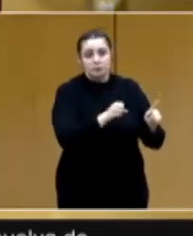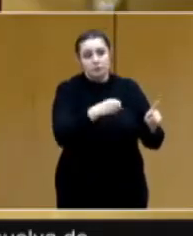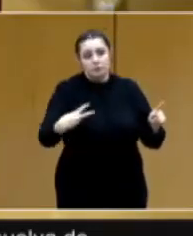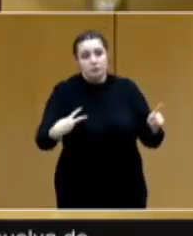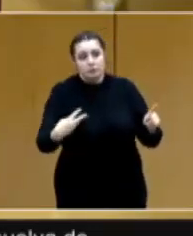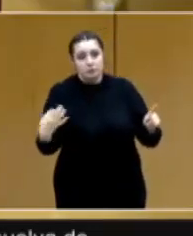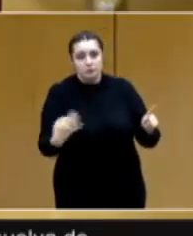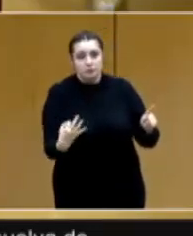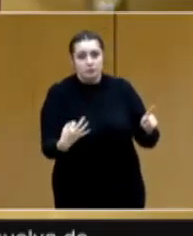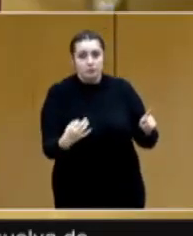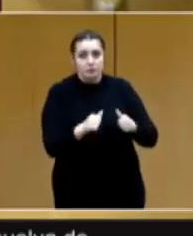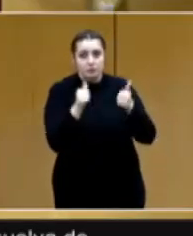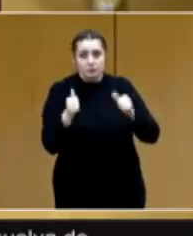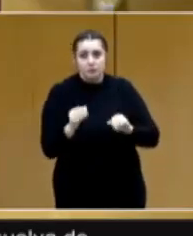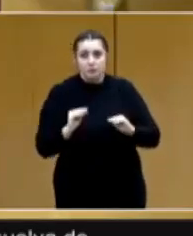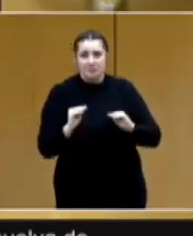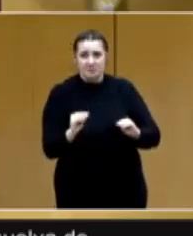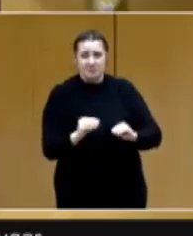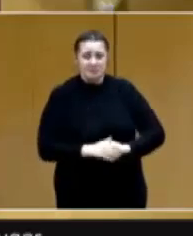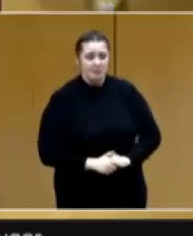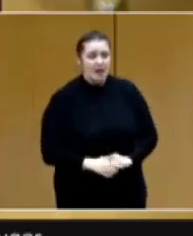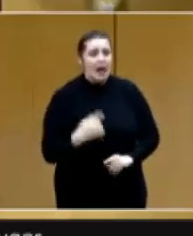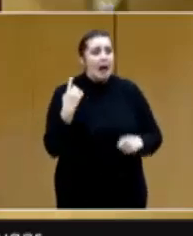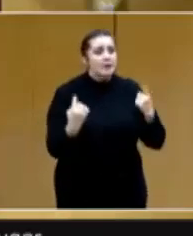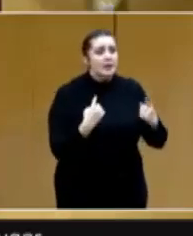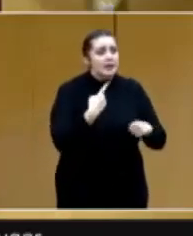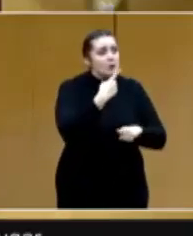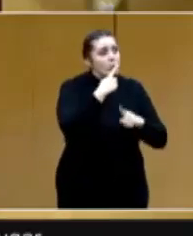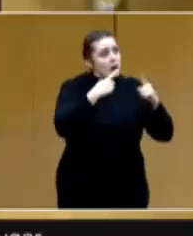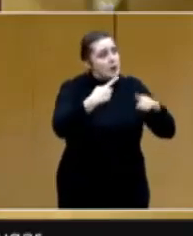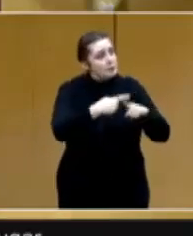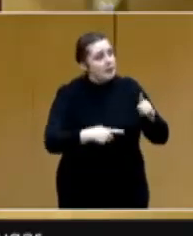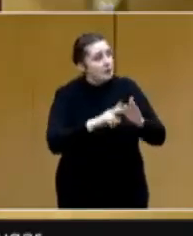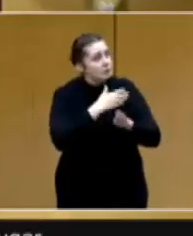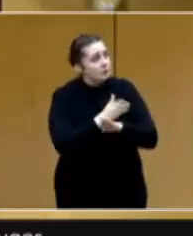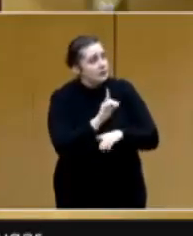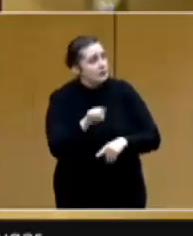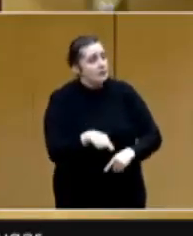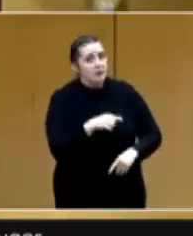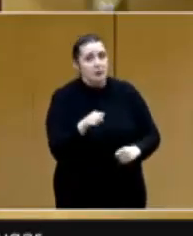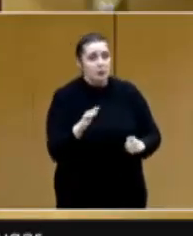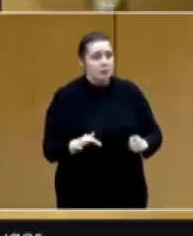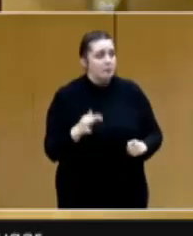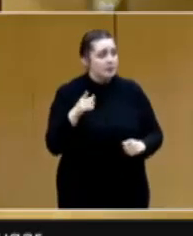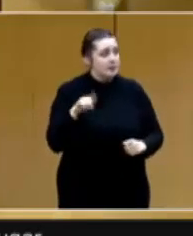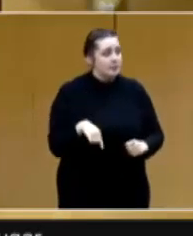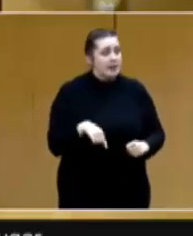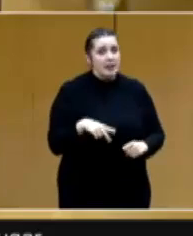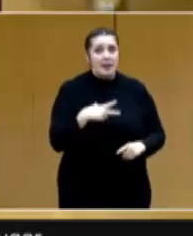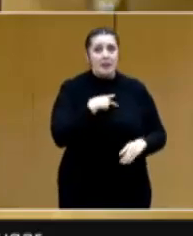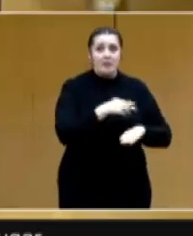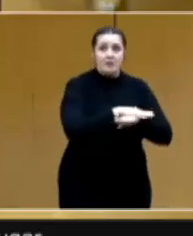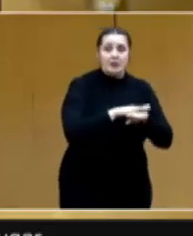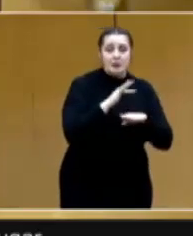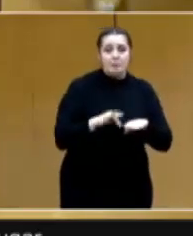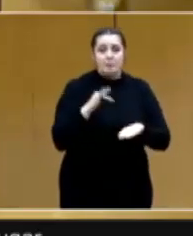ignoro si es ha tenido que tardar un año y medio y se ha recurrido no y a ello se van a tener tanto el fiscal como el juez de ese juzgado y